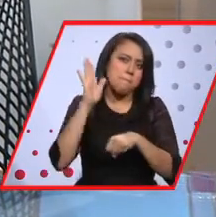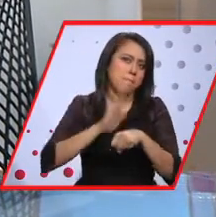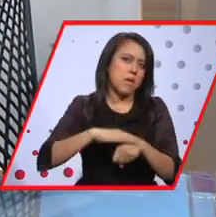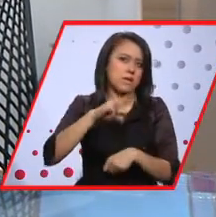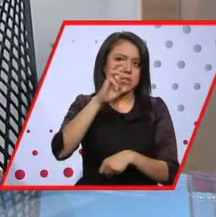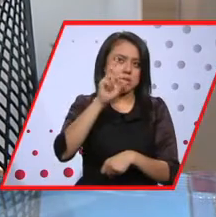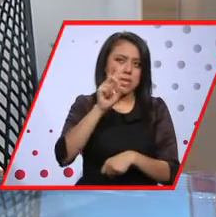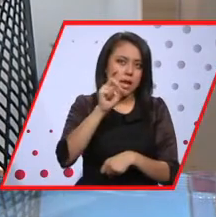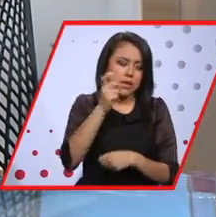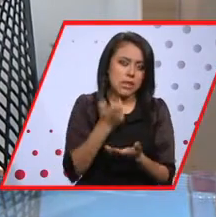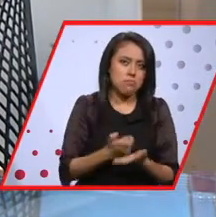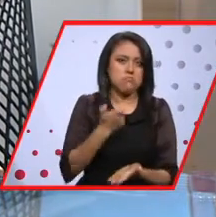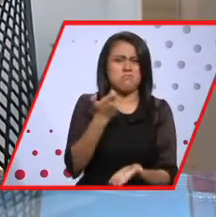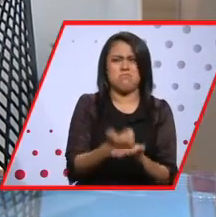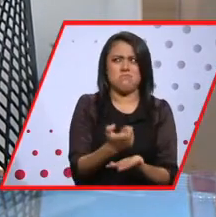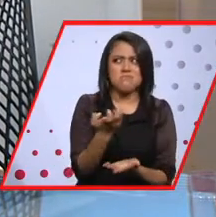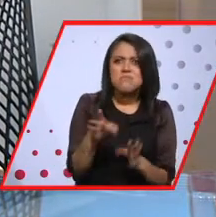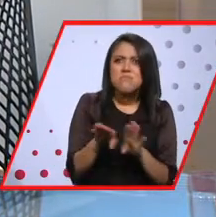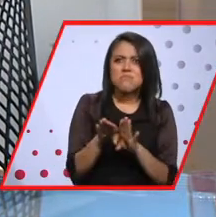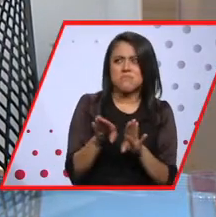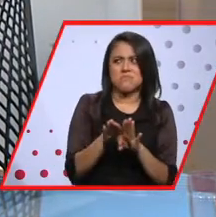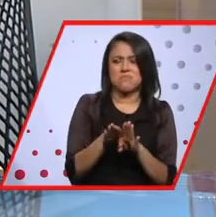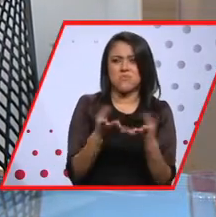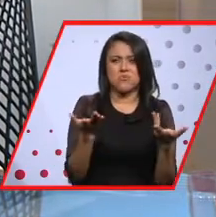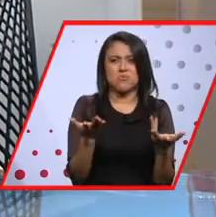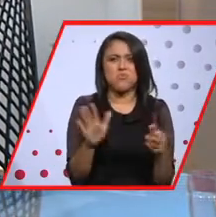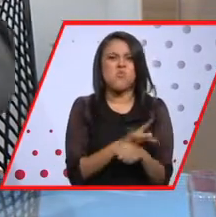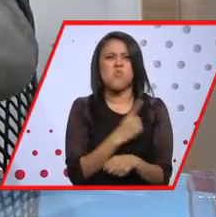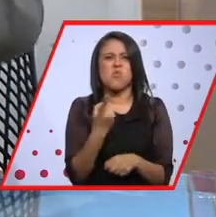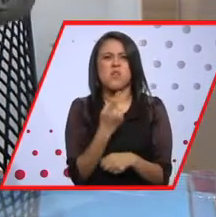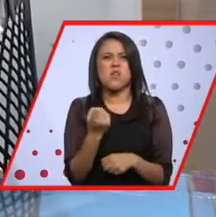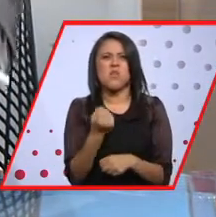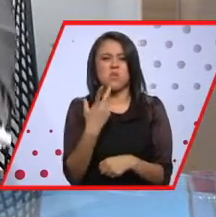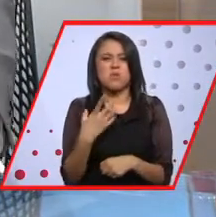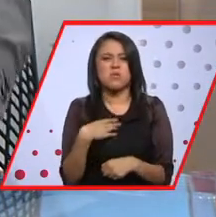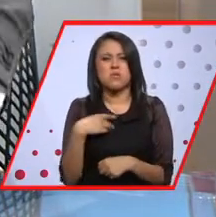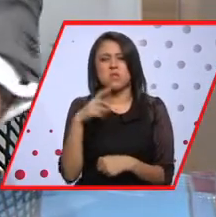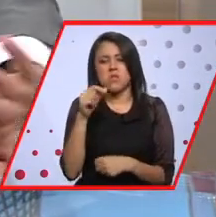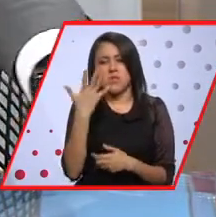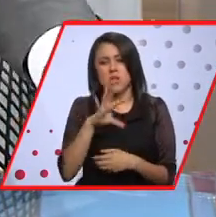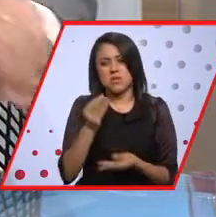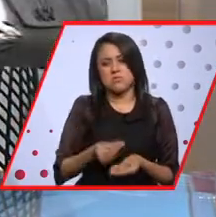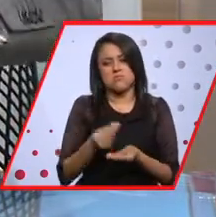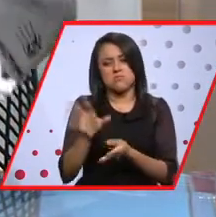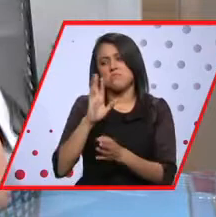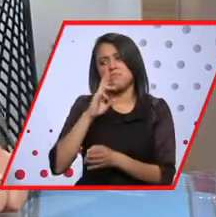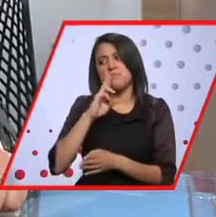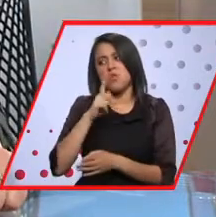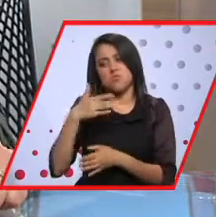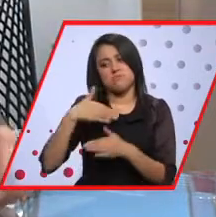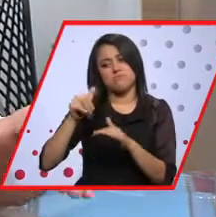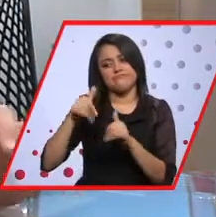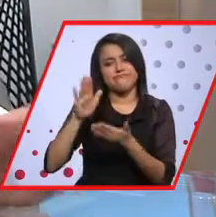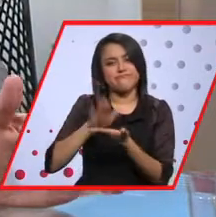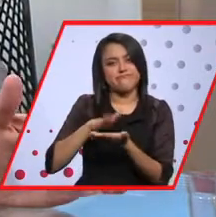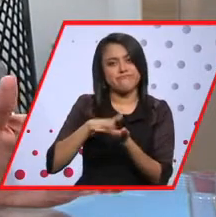30. ¿No suena estúpido? ¿Cuánto cuesta despedirlo? 10 pesos. Hasta luego, gracias, no quiero volver a trabajar contigo.